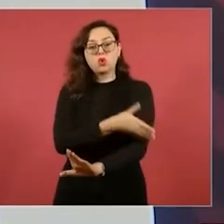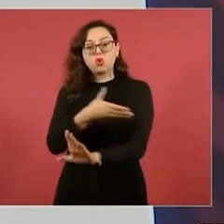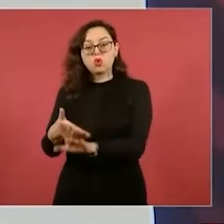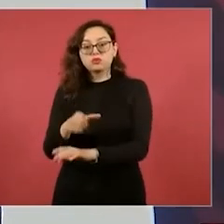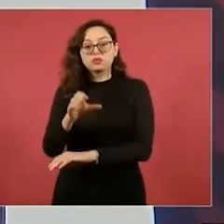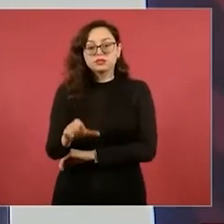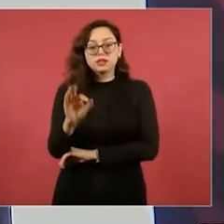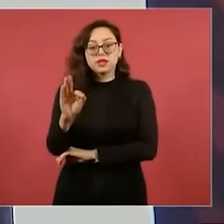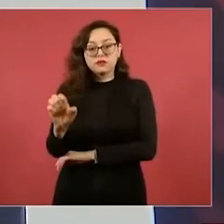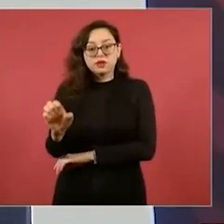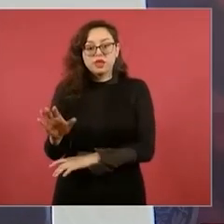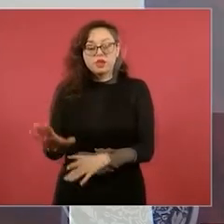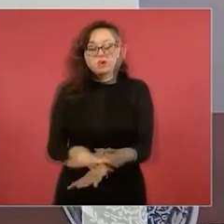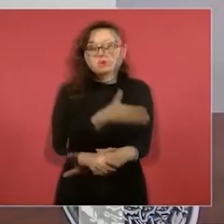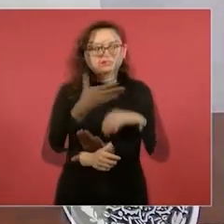Gómez Fierro, ¿sí?